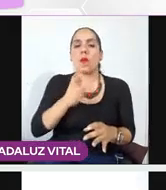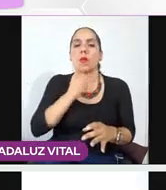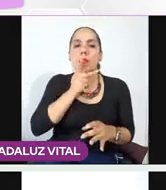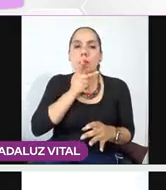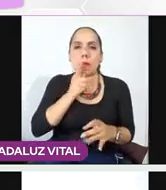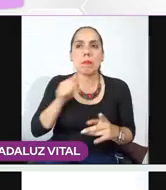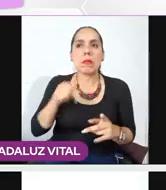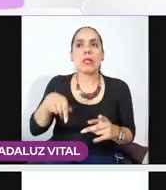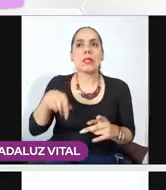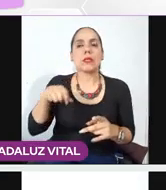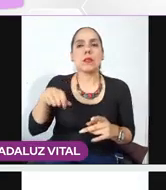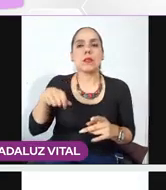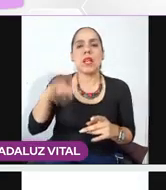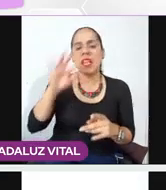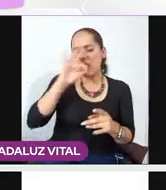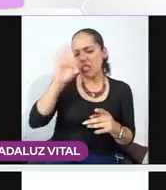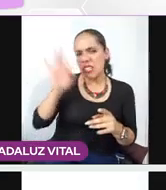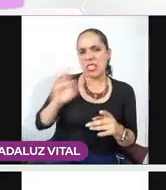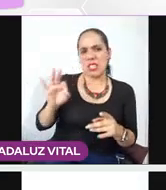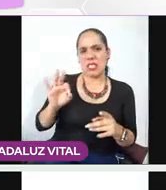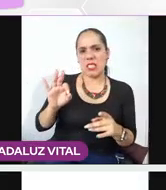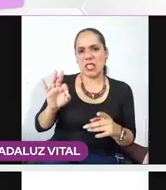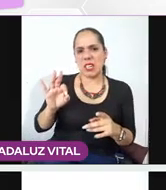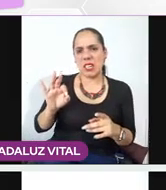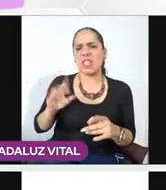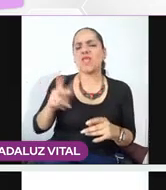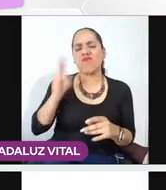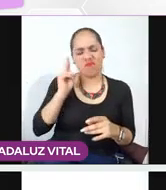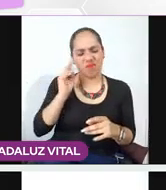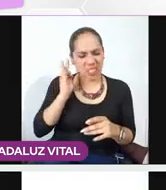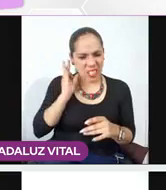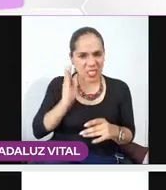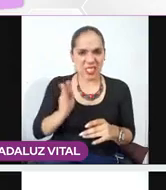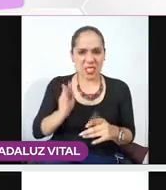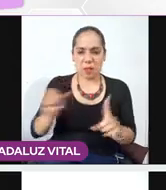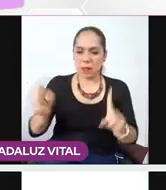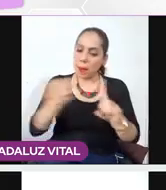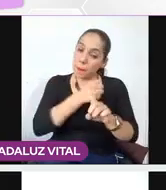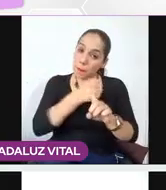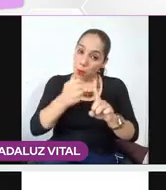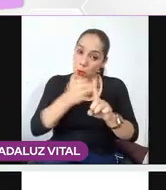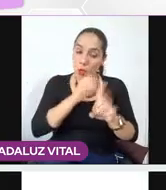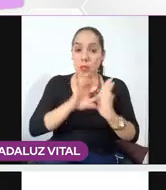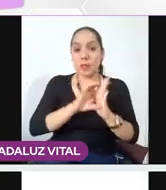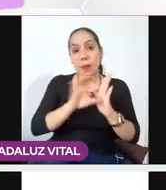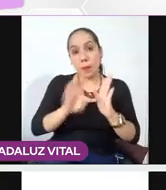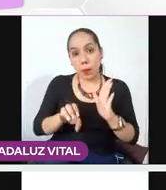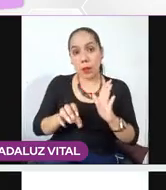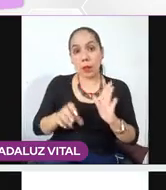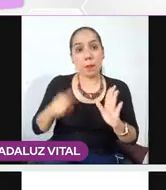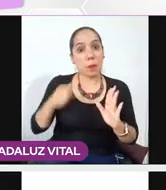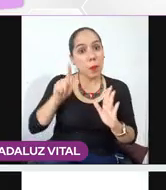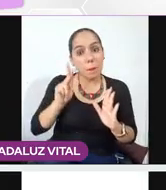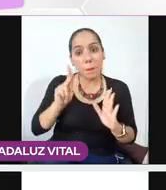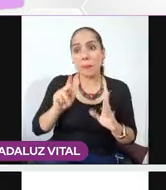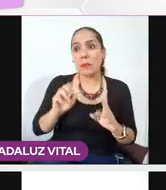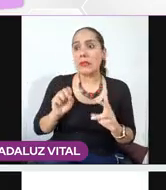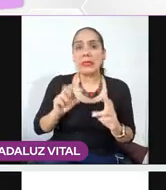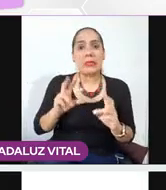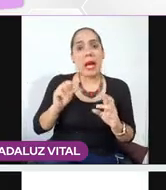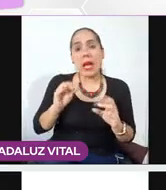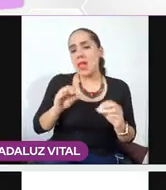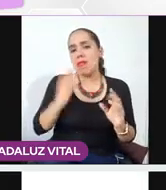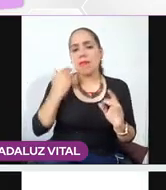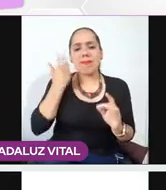ciertas condiciones, diría yo, de violencia, con tal de que no se sufra un